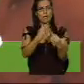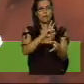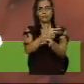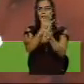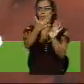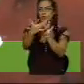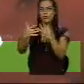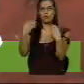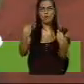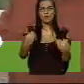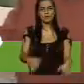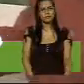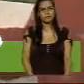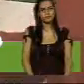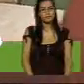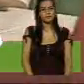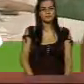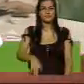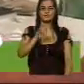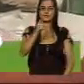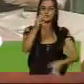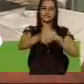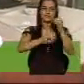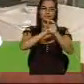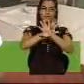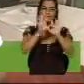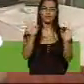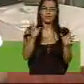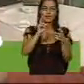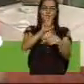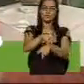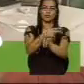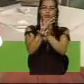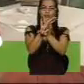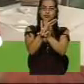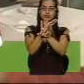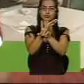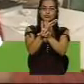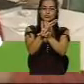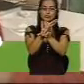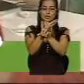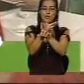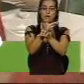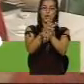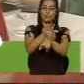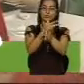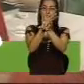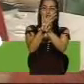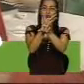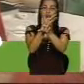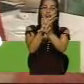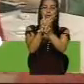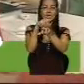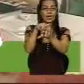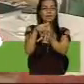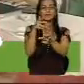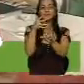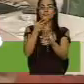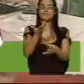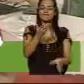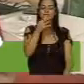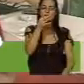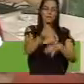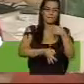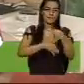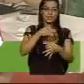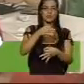se van a implementar. Yo creo que hay que aclarar lo siguiente. La videoconferencia es el mecanismo que se usa desde la comisión,